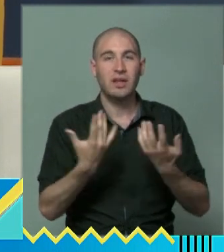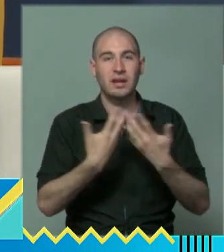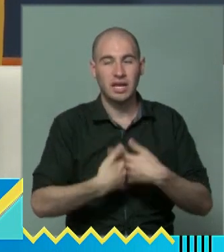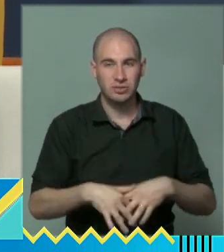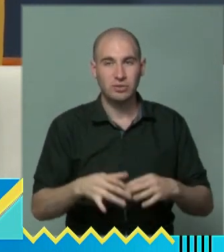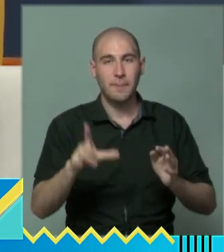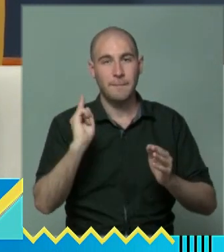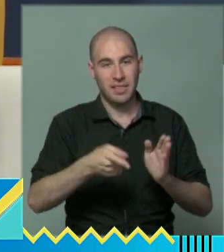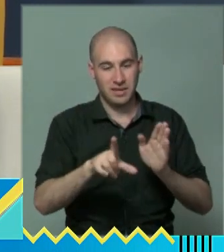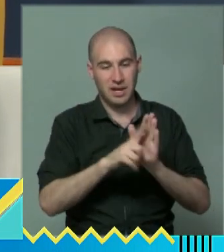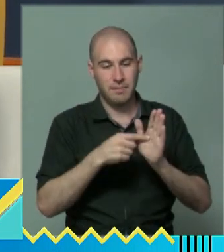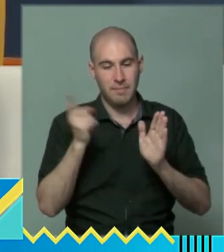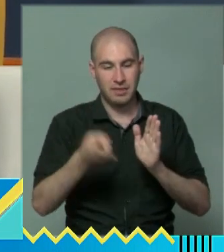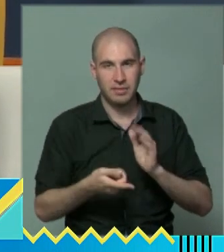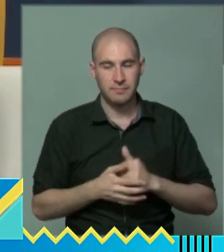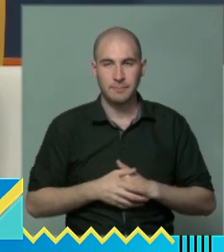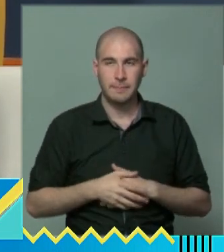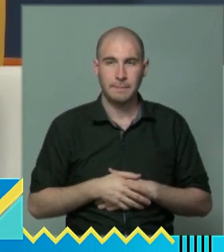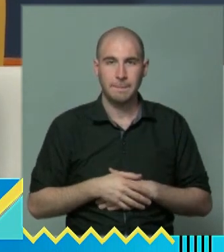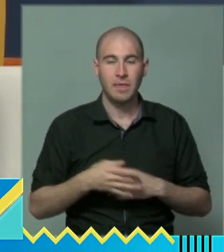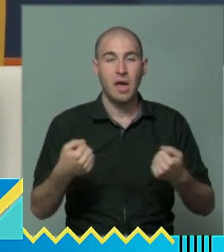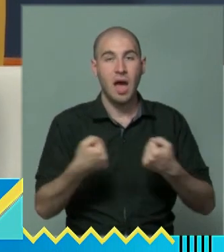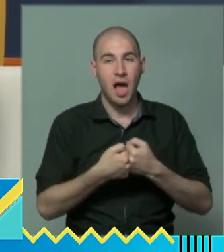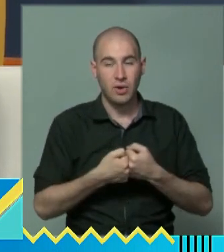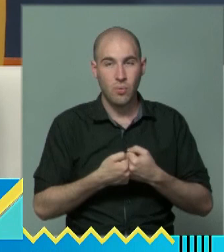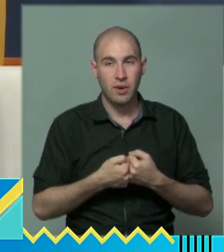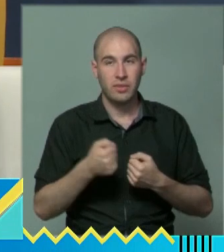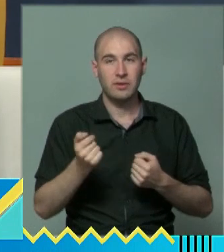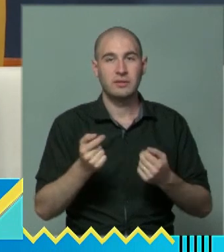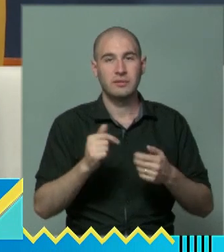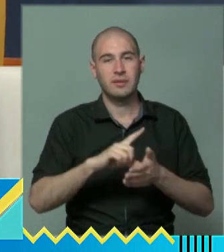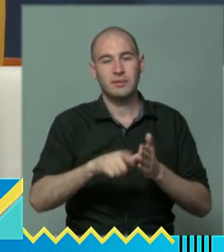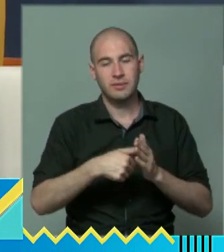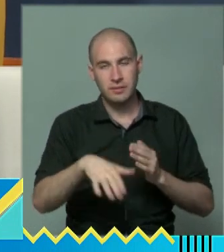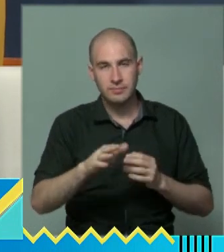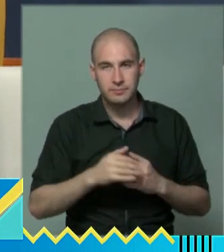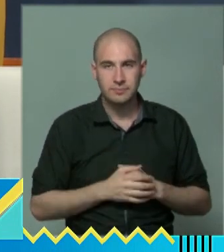que establece la ley. Bien. Esos acuerdos de delación,